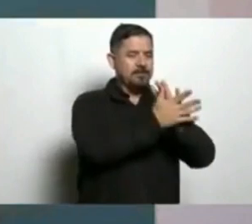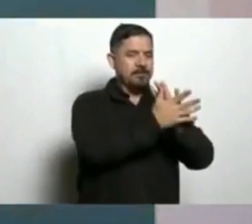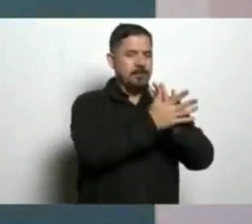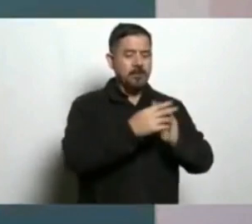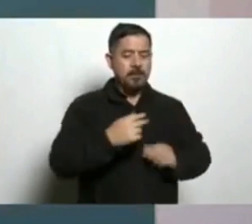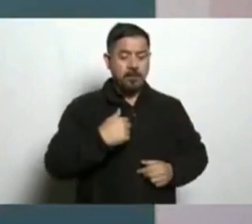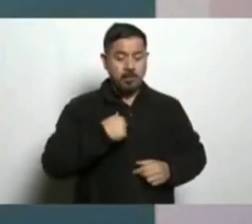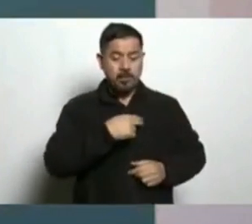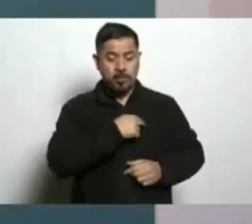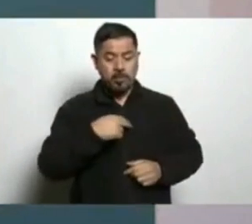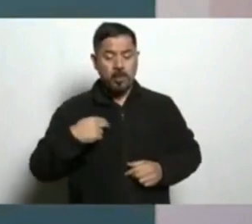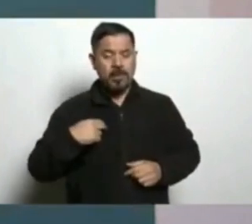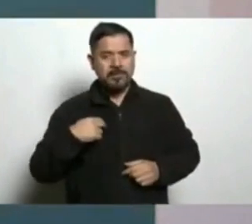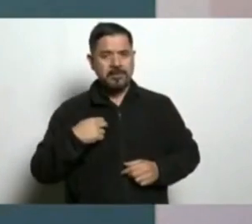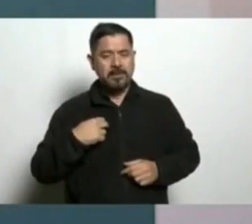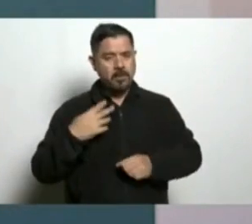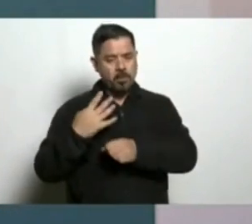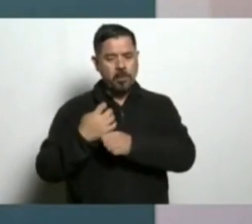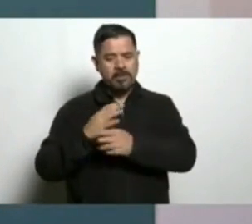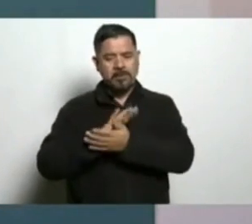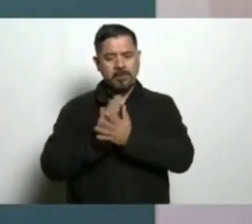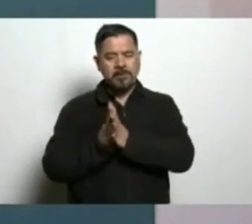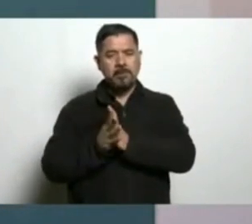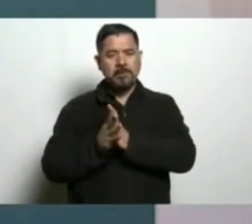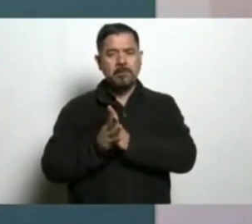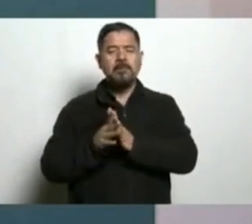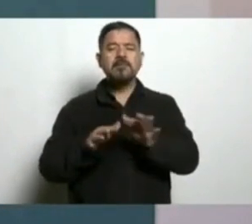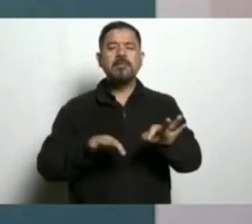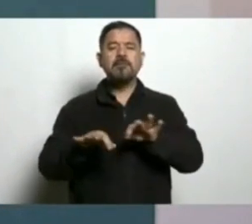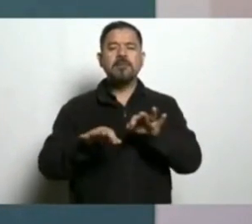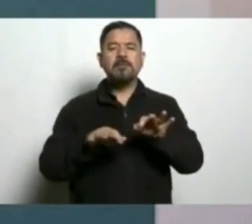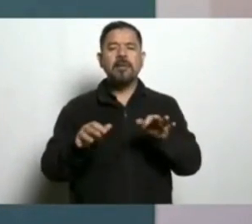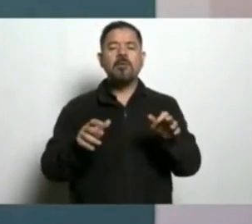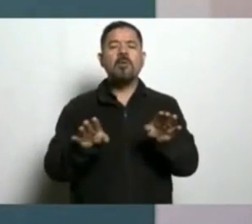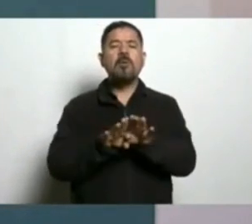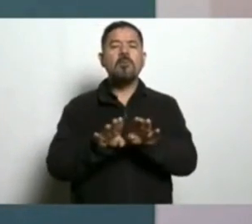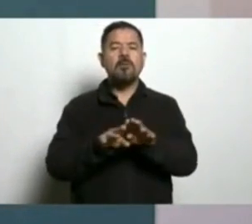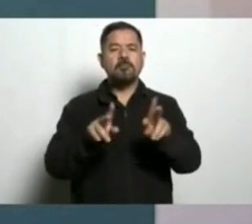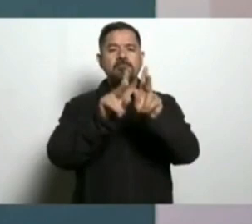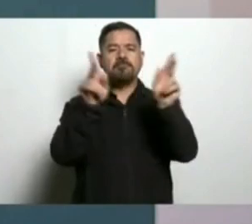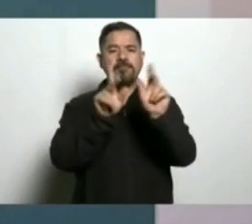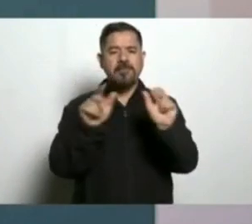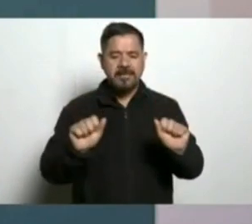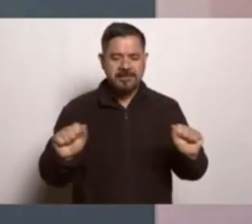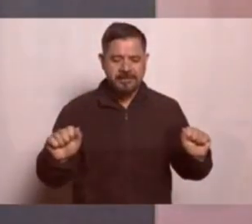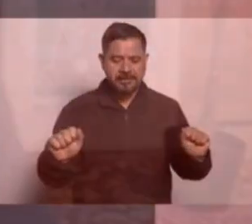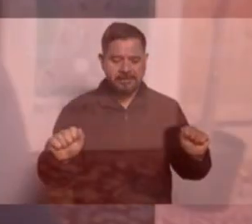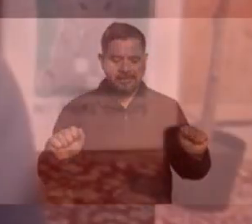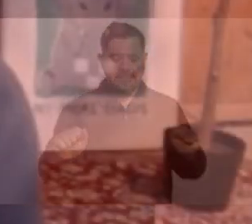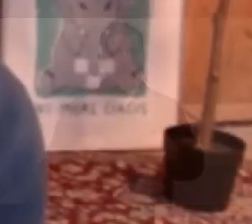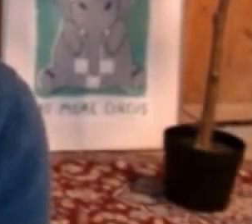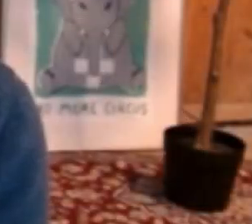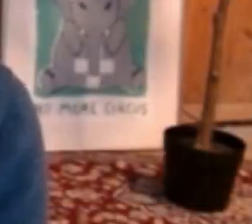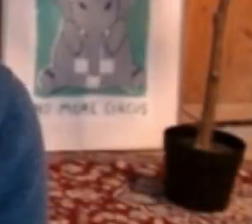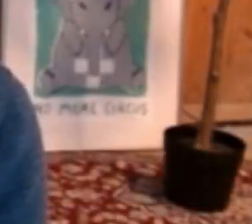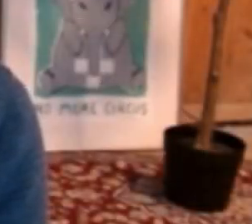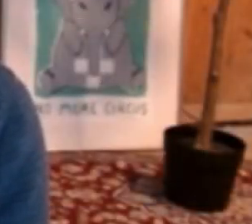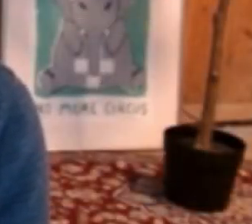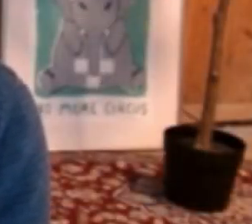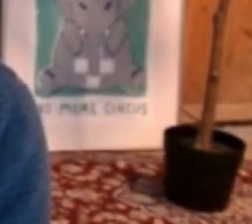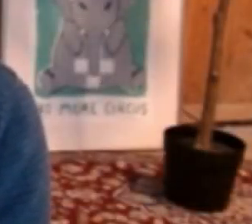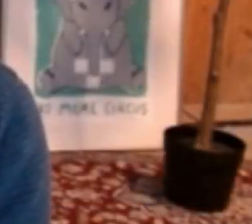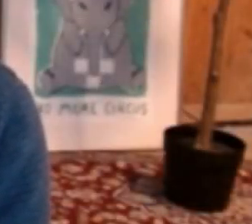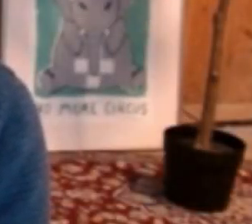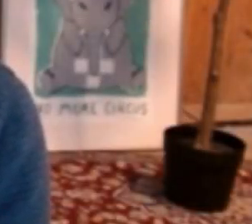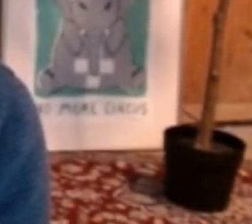nuestra se está llevando a cabo de manera pacífica. Y mire, precisamente el presidente López Obrador va,